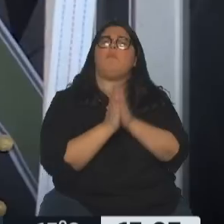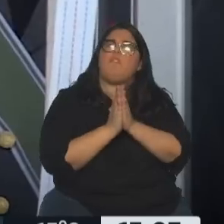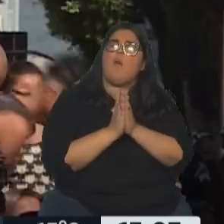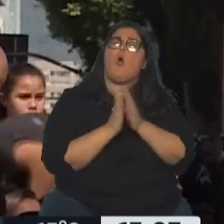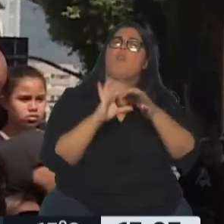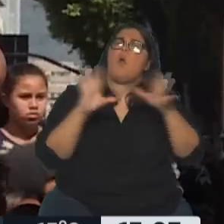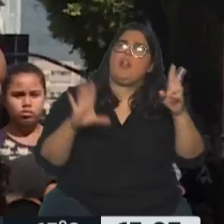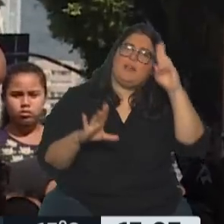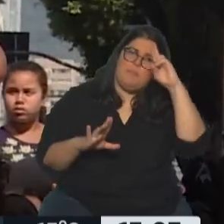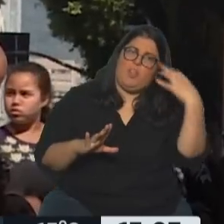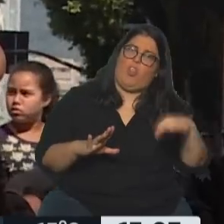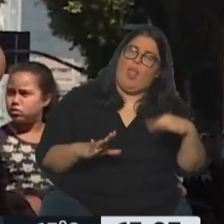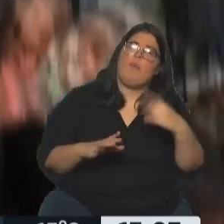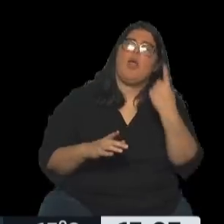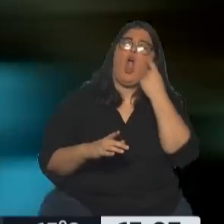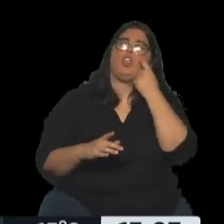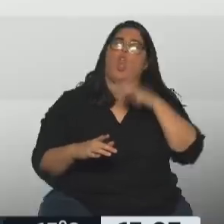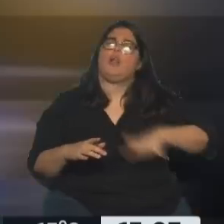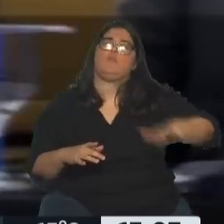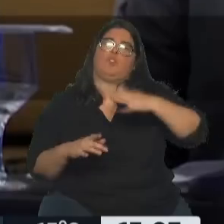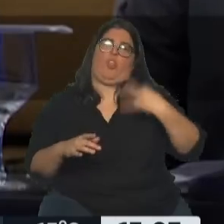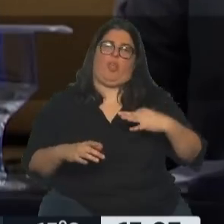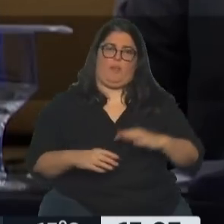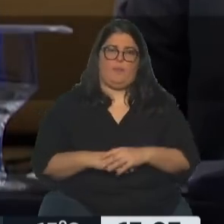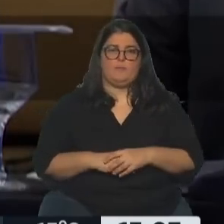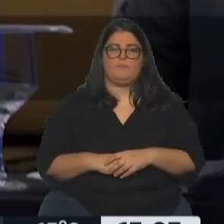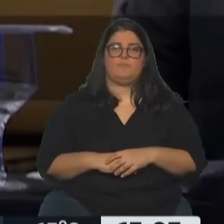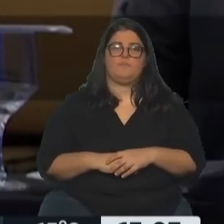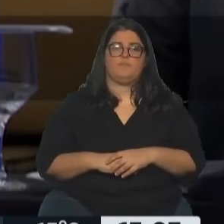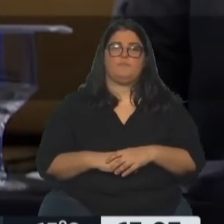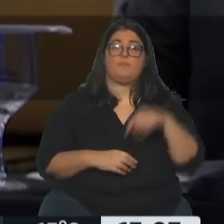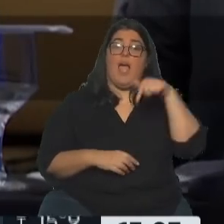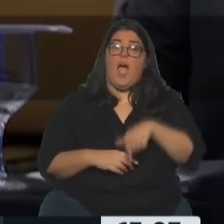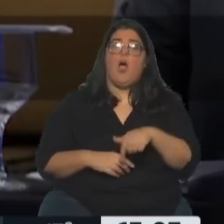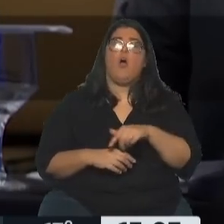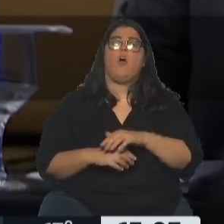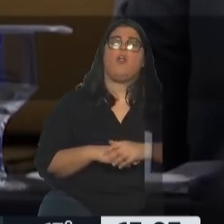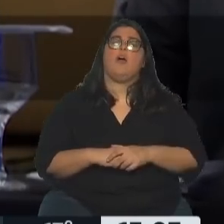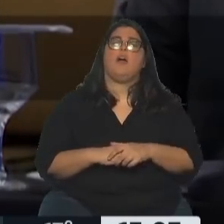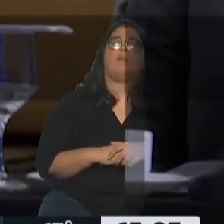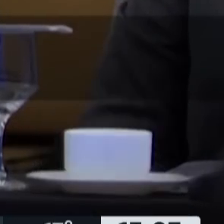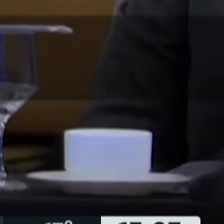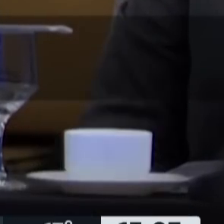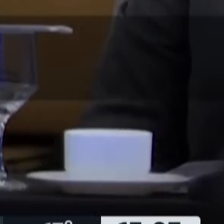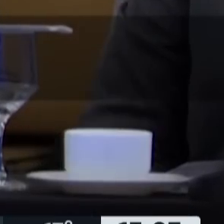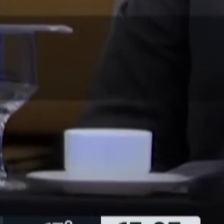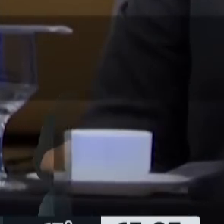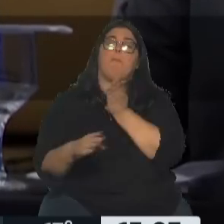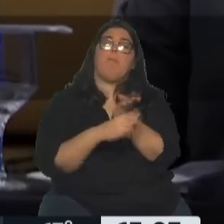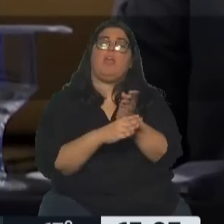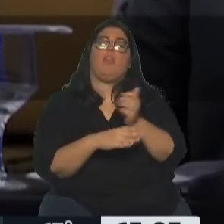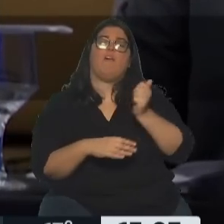mantengan bajo un firme control civil. Now, credible deterrence demands military and security